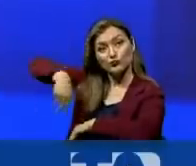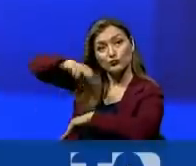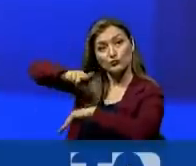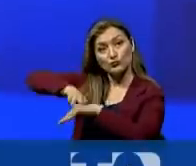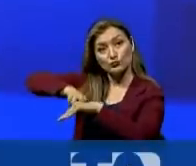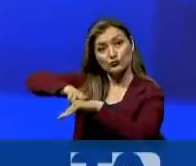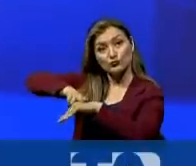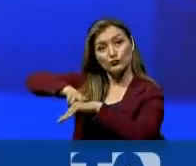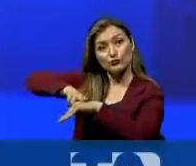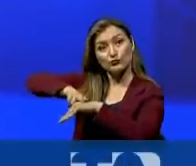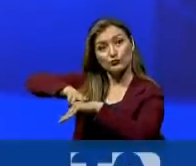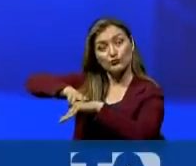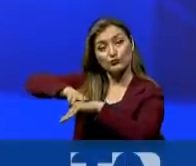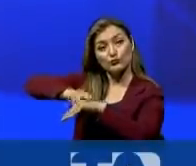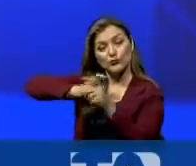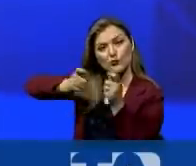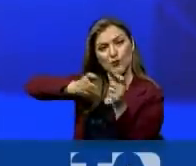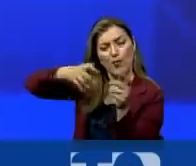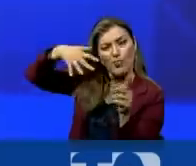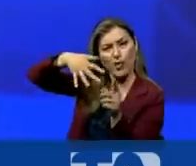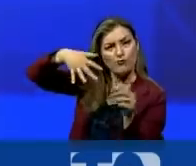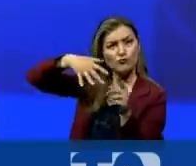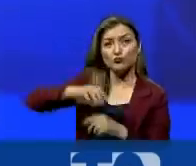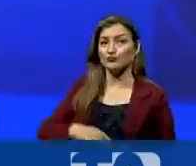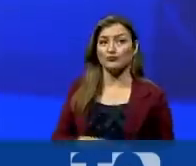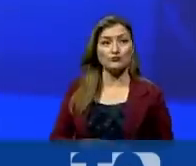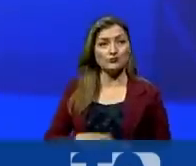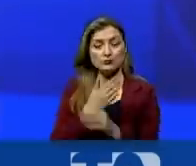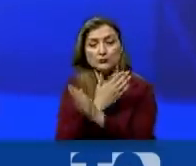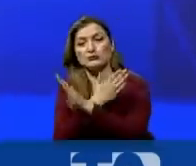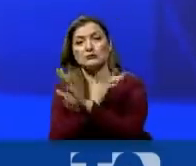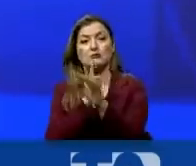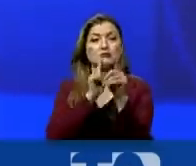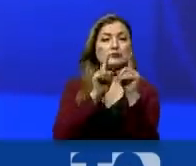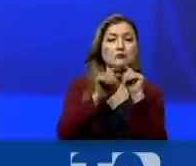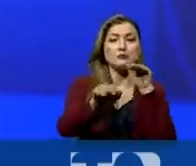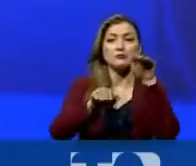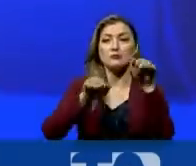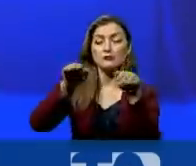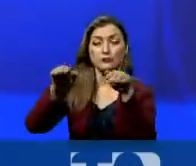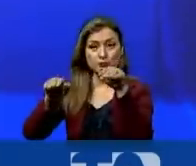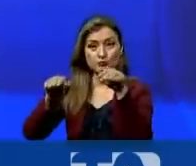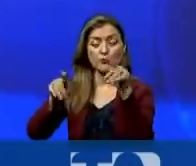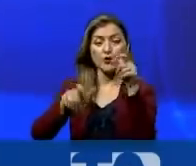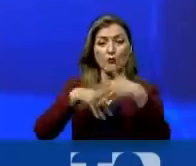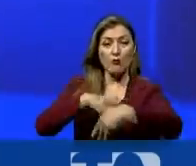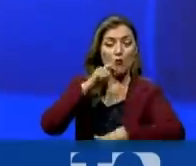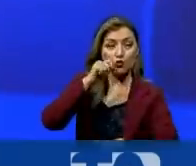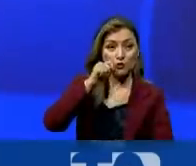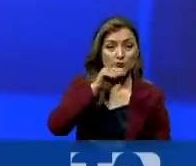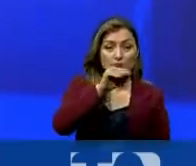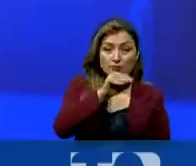nacional la fuerza pública no reprimió más bien tuvo acciones preventivas de diálogo e indicarles a los